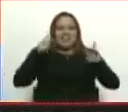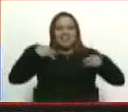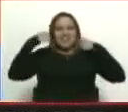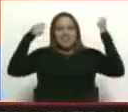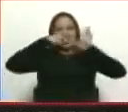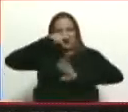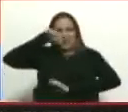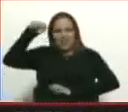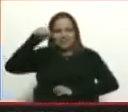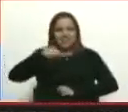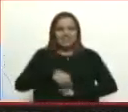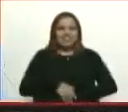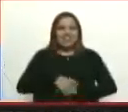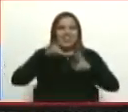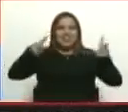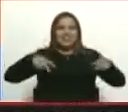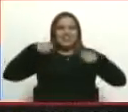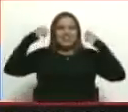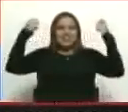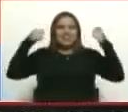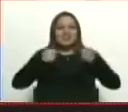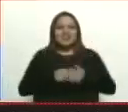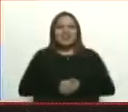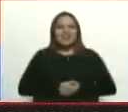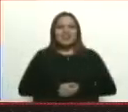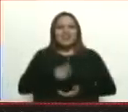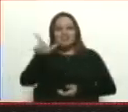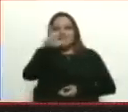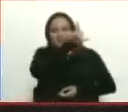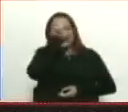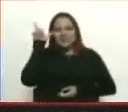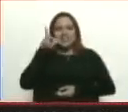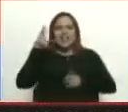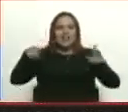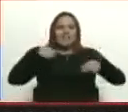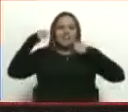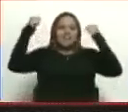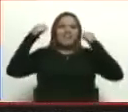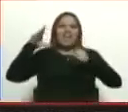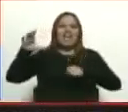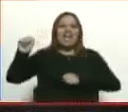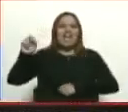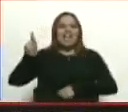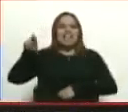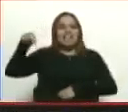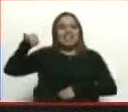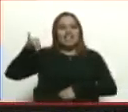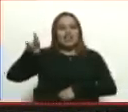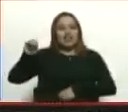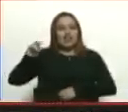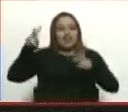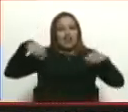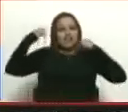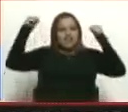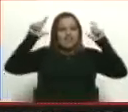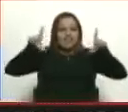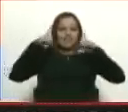Nicolás! ¡Viva! ¡Viva el PSUV! ¡Viva! ¡Viva García Carneiro! ¡Viva! ¡Que viva La Guaira!